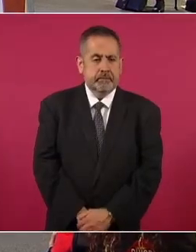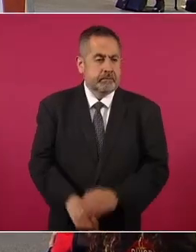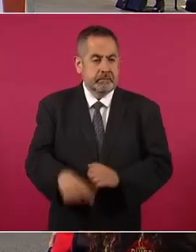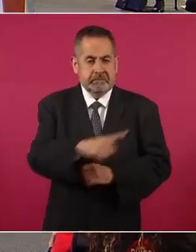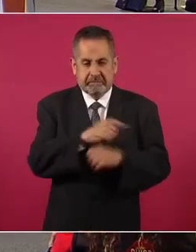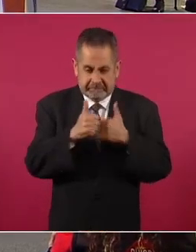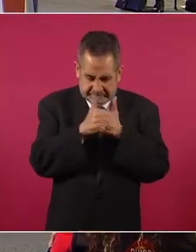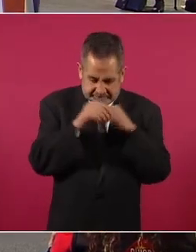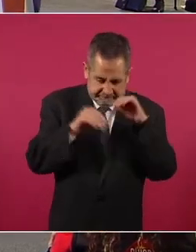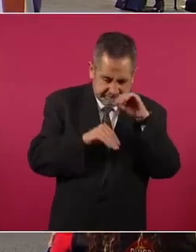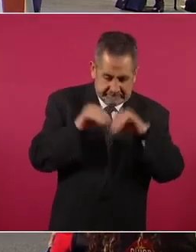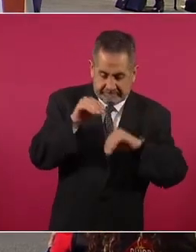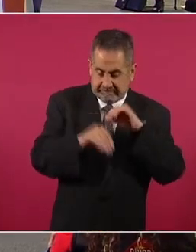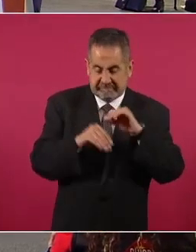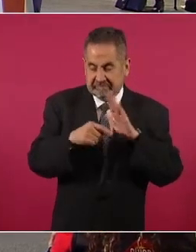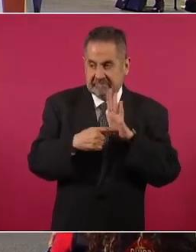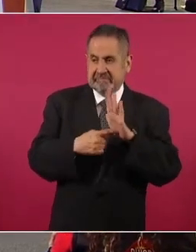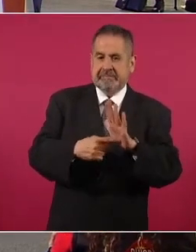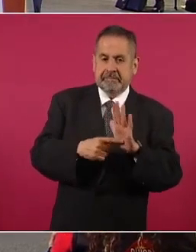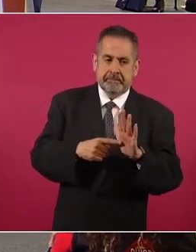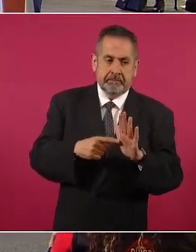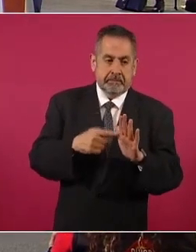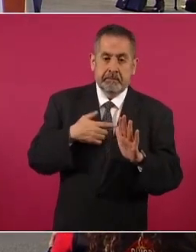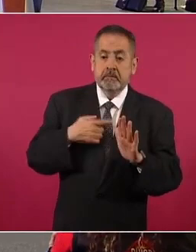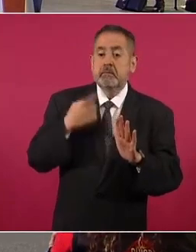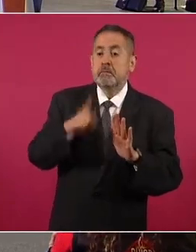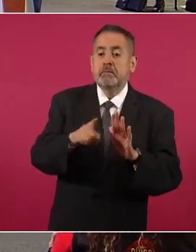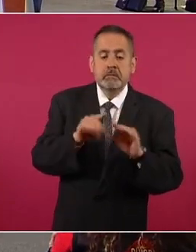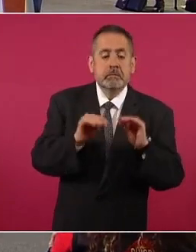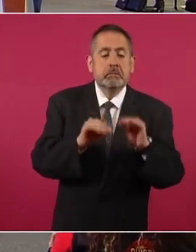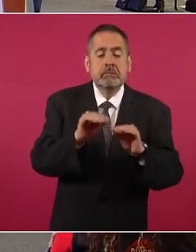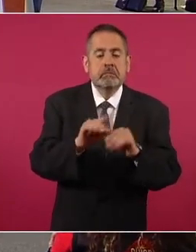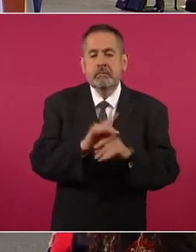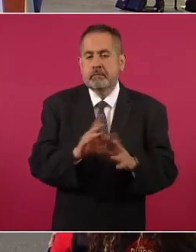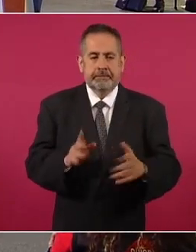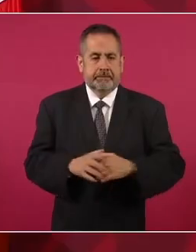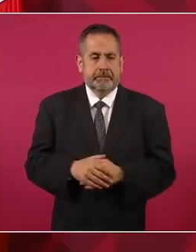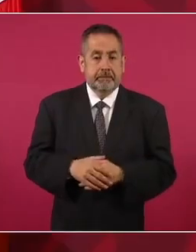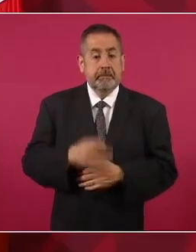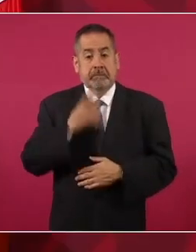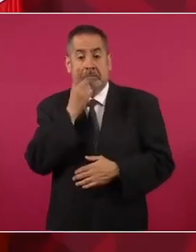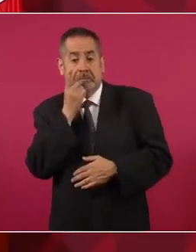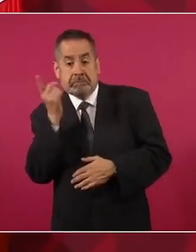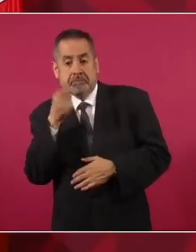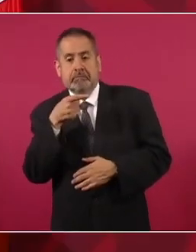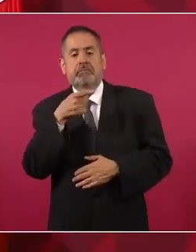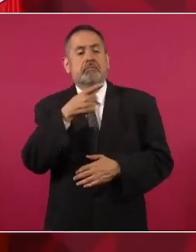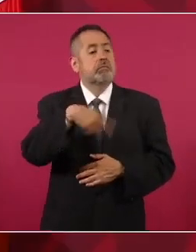duro, ¿sí?, tan seco. Sin embargo, la opinión está dividida